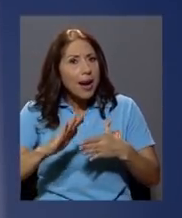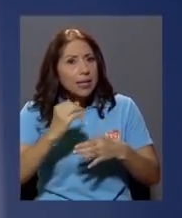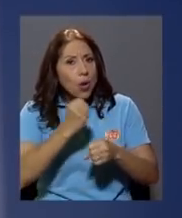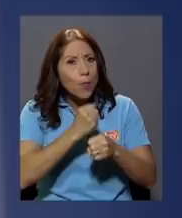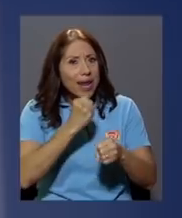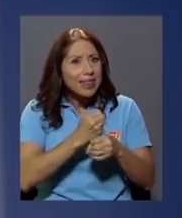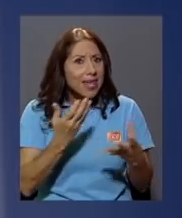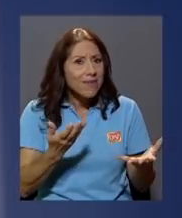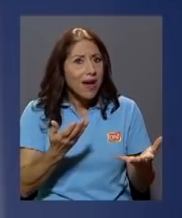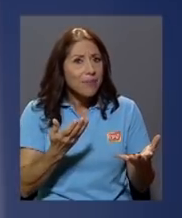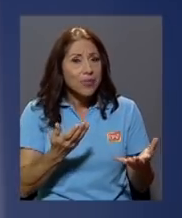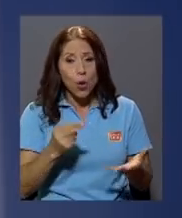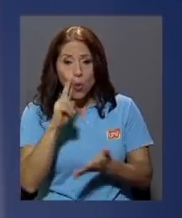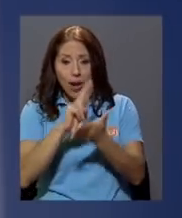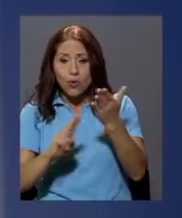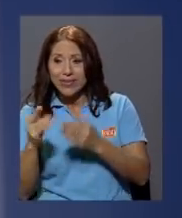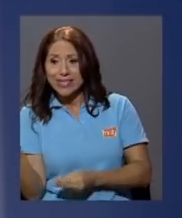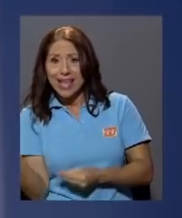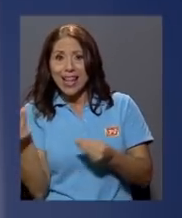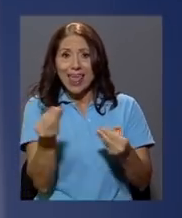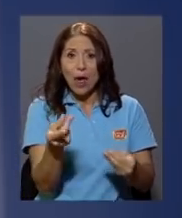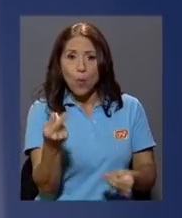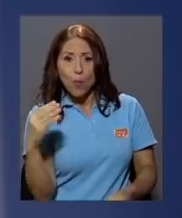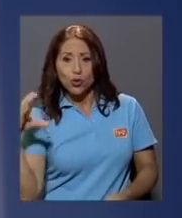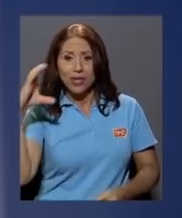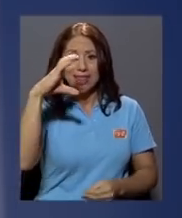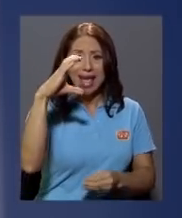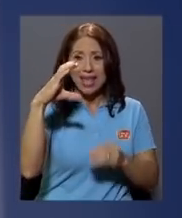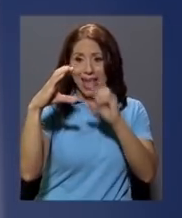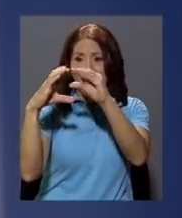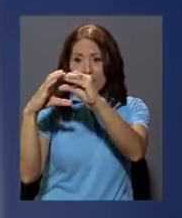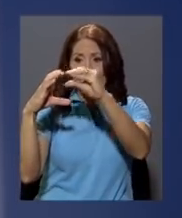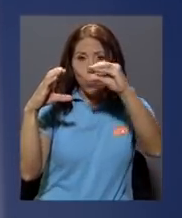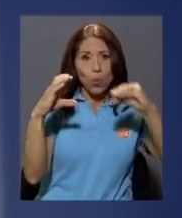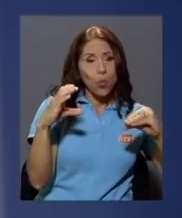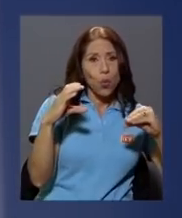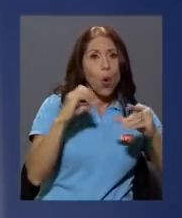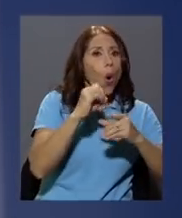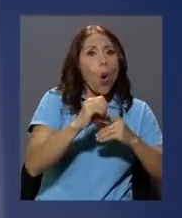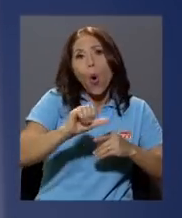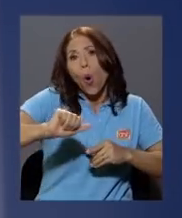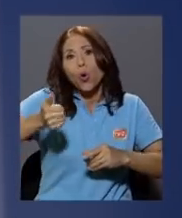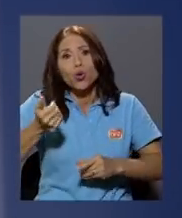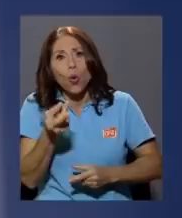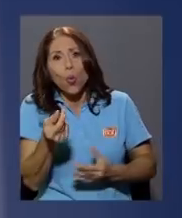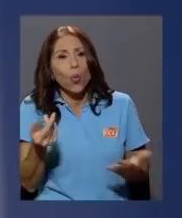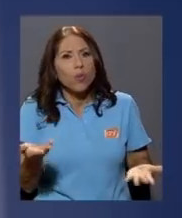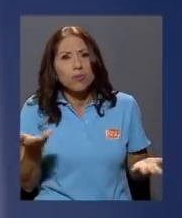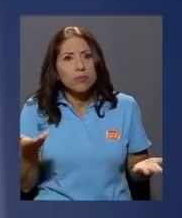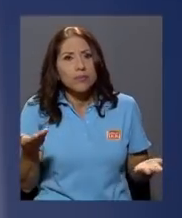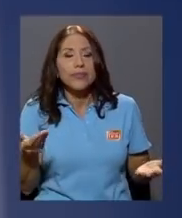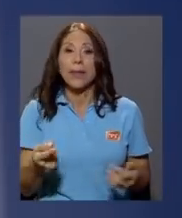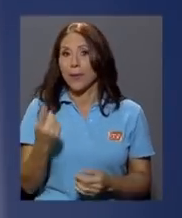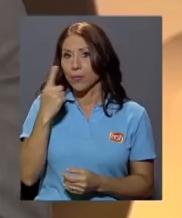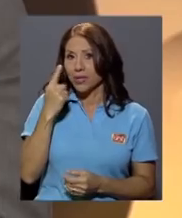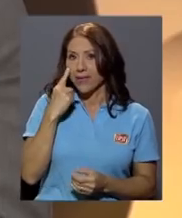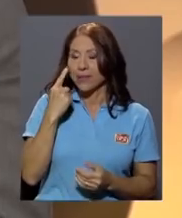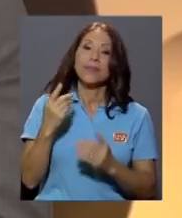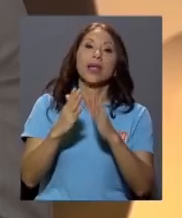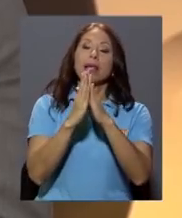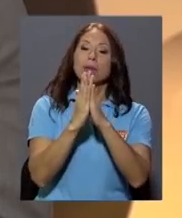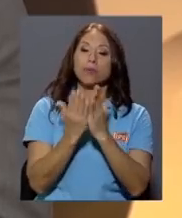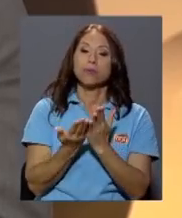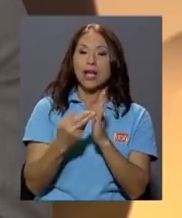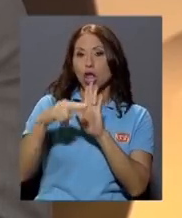¿Del porcentaje total que se le entrega a la universidad? ¿O es parte de otra inversión aparte que hace la universidad? Vamos a ver, según la